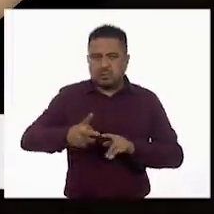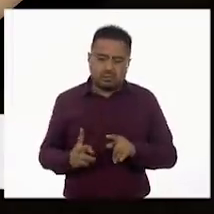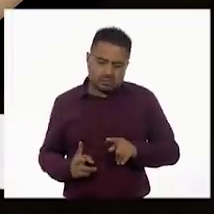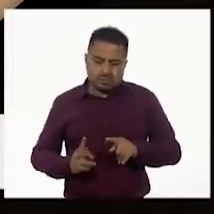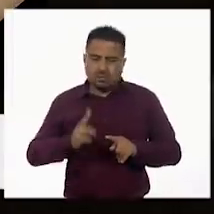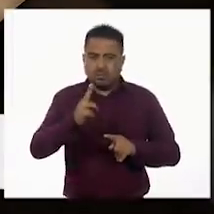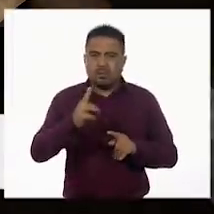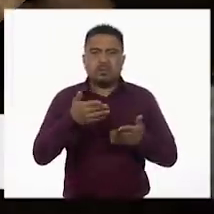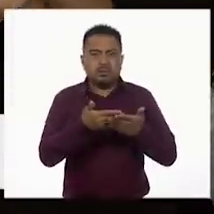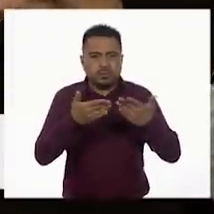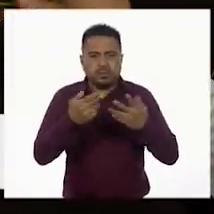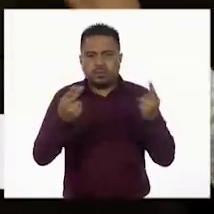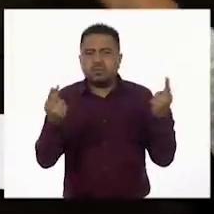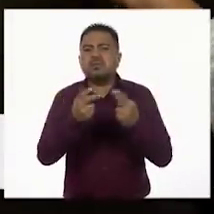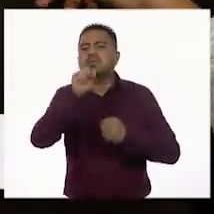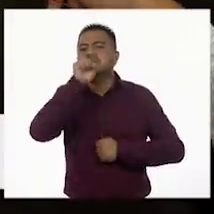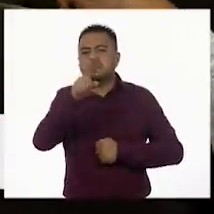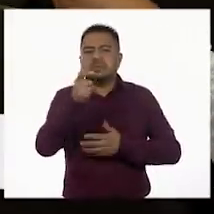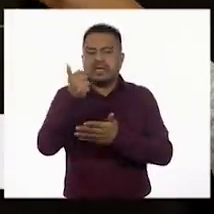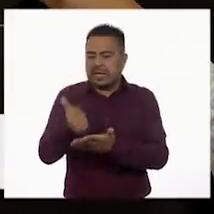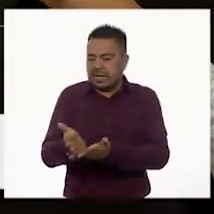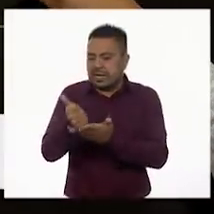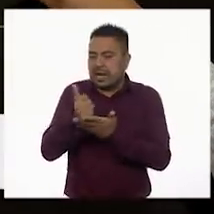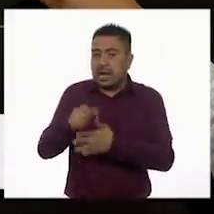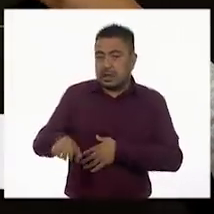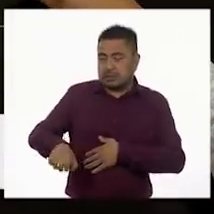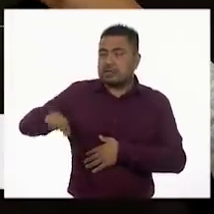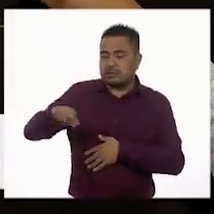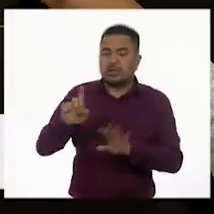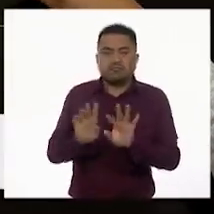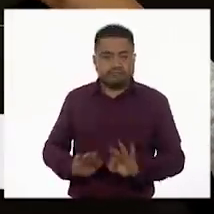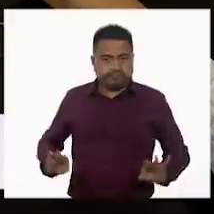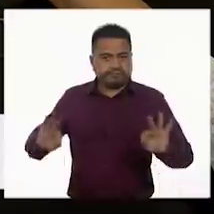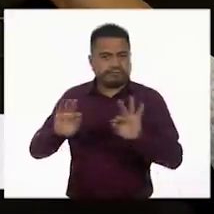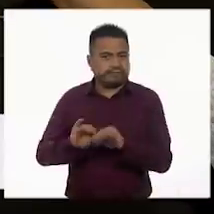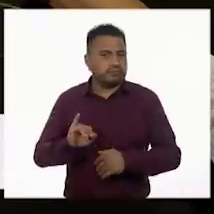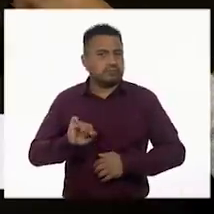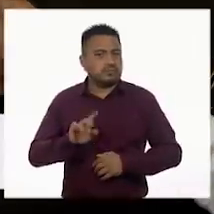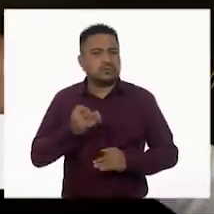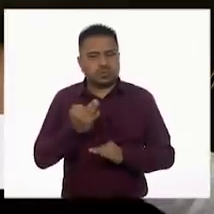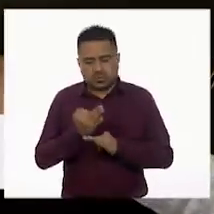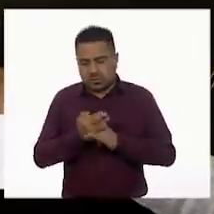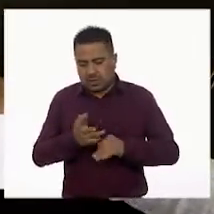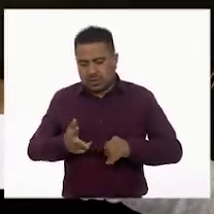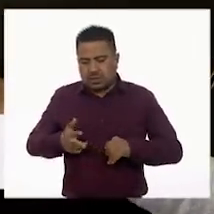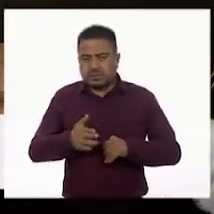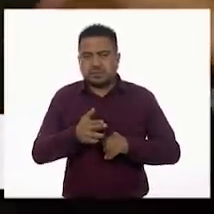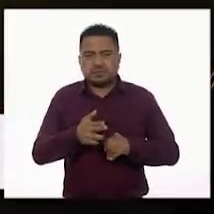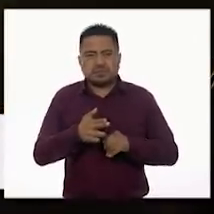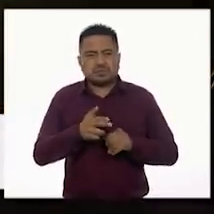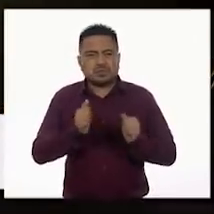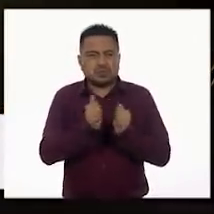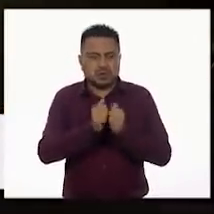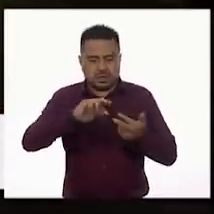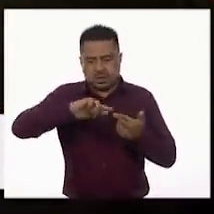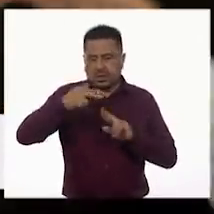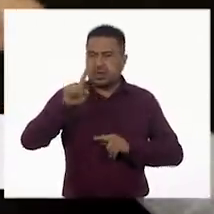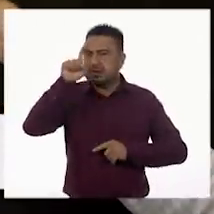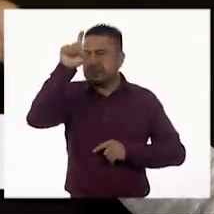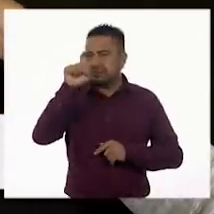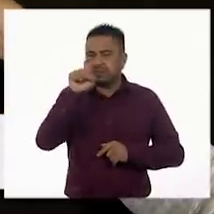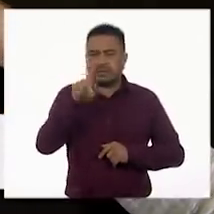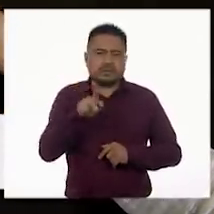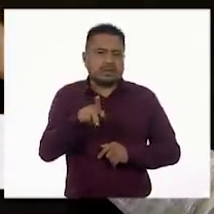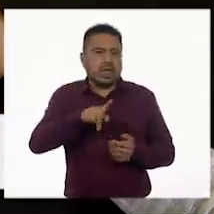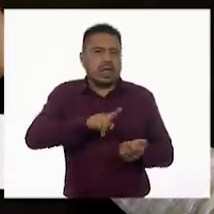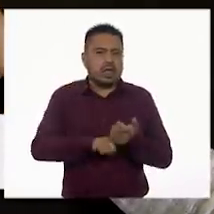tijeras. Vamos a necesitar la ayuda de un adulto, es muy importante. Cortaremos un pedazo de alambre de gancho, el que parece